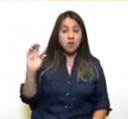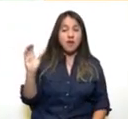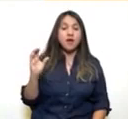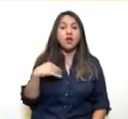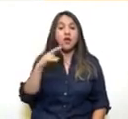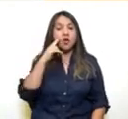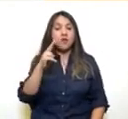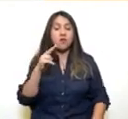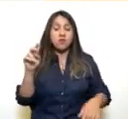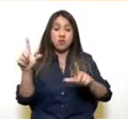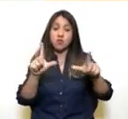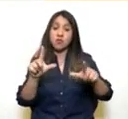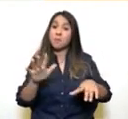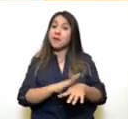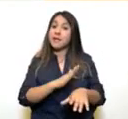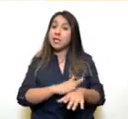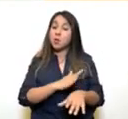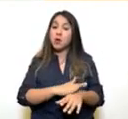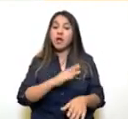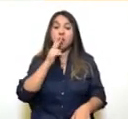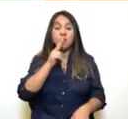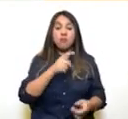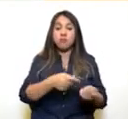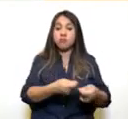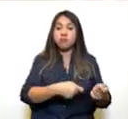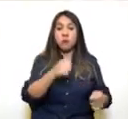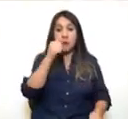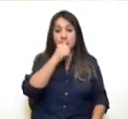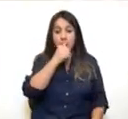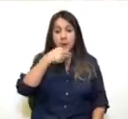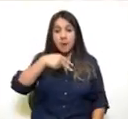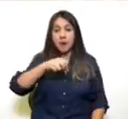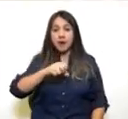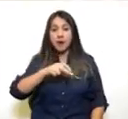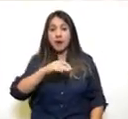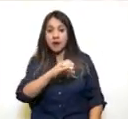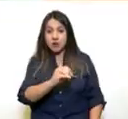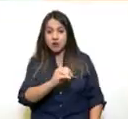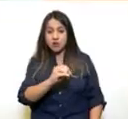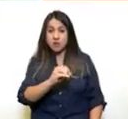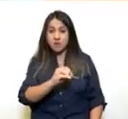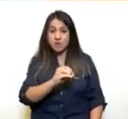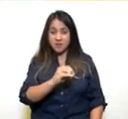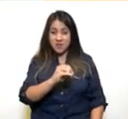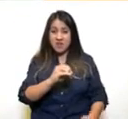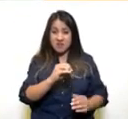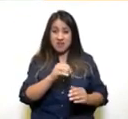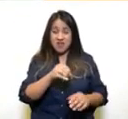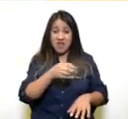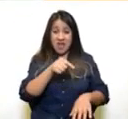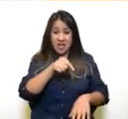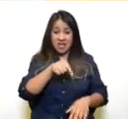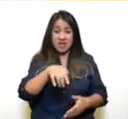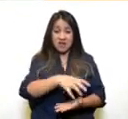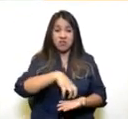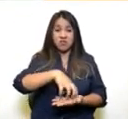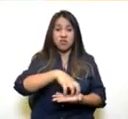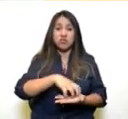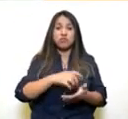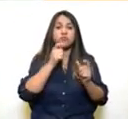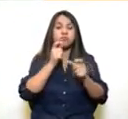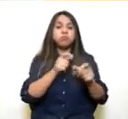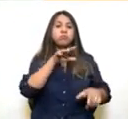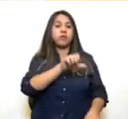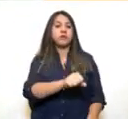sobre el narco en colombiano la serie narco ha llegado a ese punto acá que el narco tenga con un control territorial no